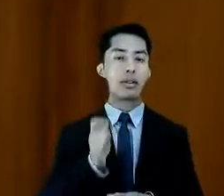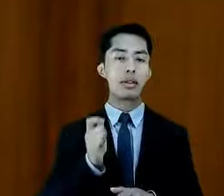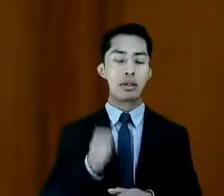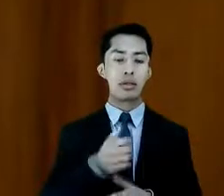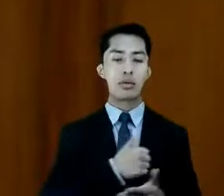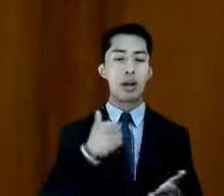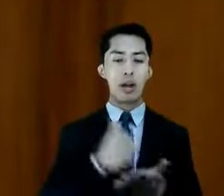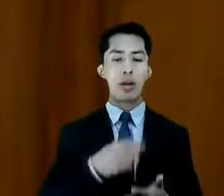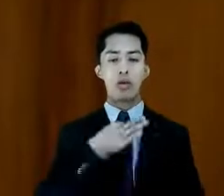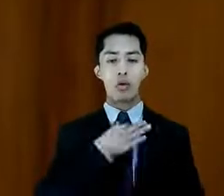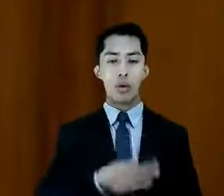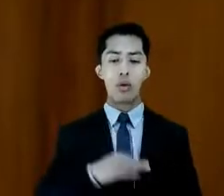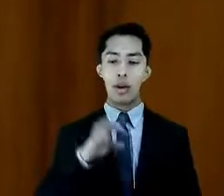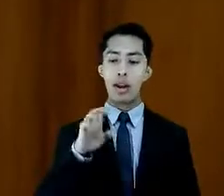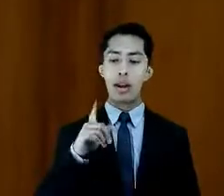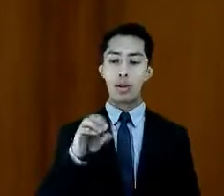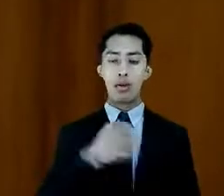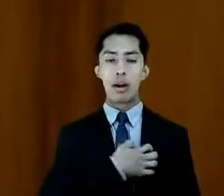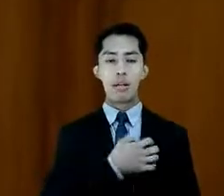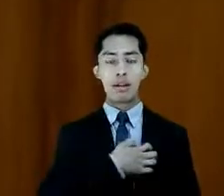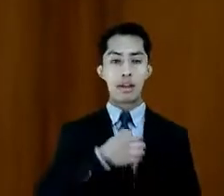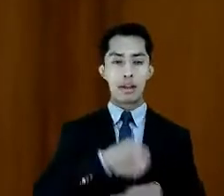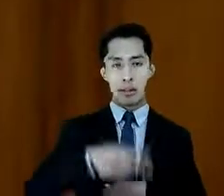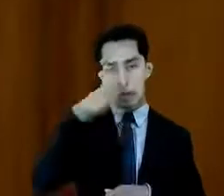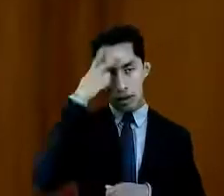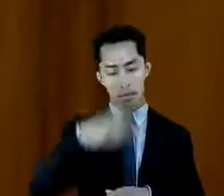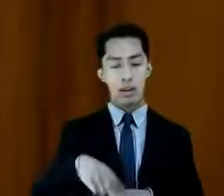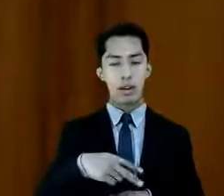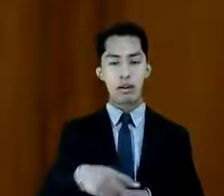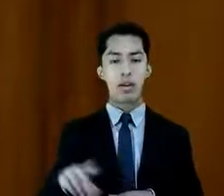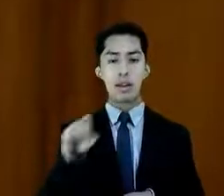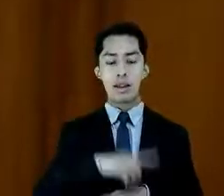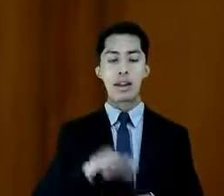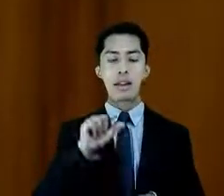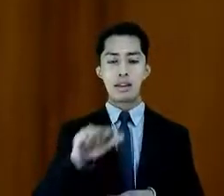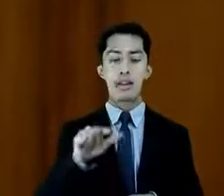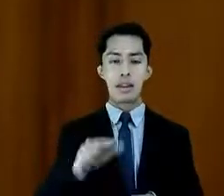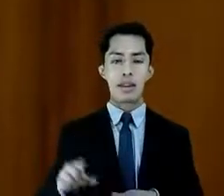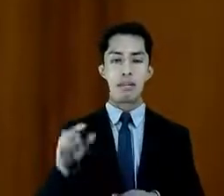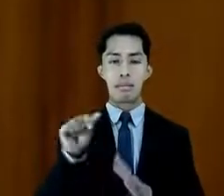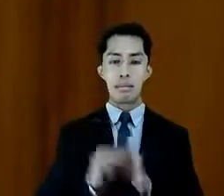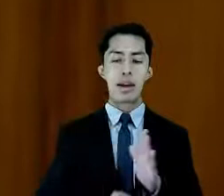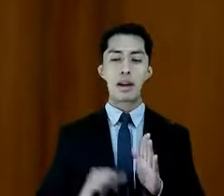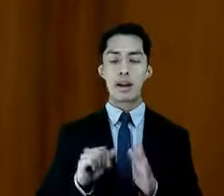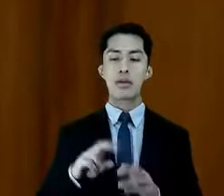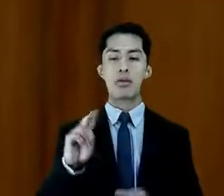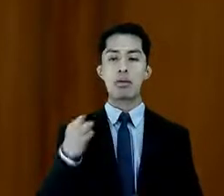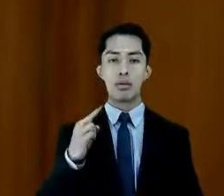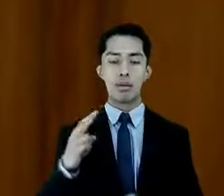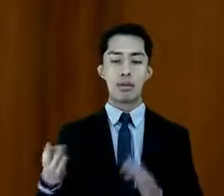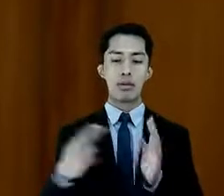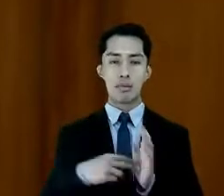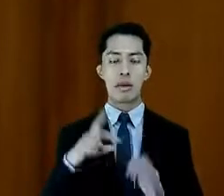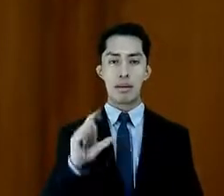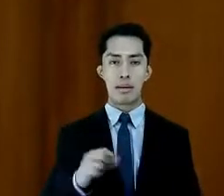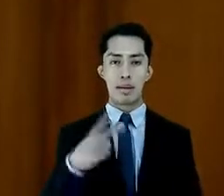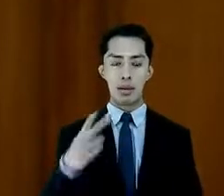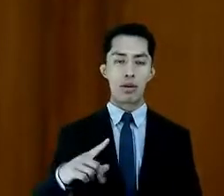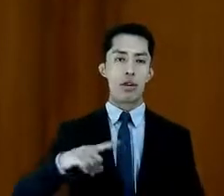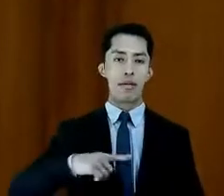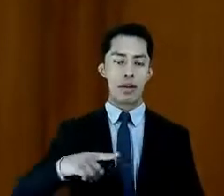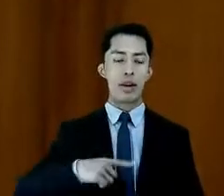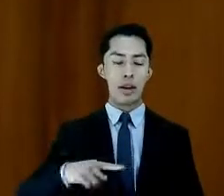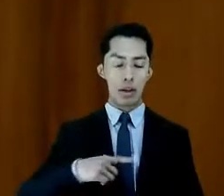la ciudad de Toluca de Lerdo, capital del Estado de México, a los 17 días del mes de noviembre de 2022, el